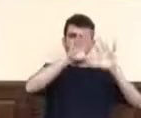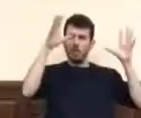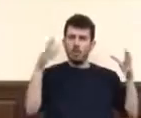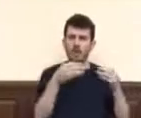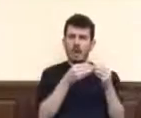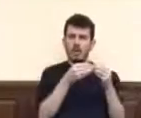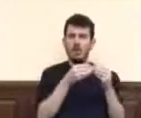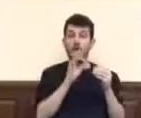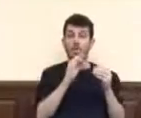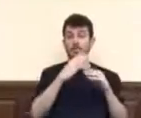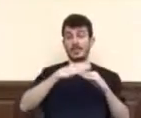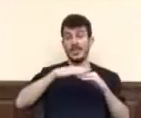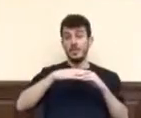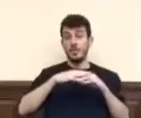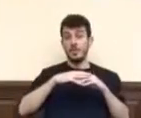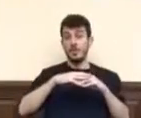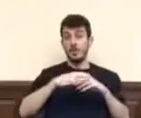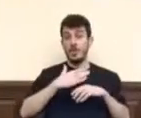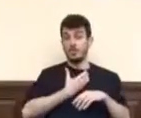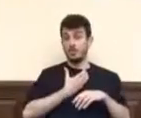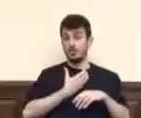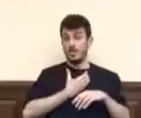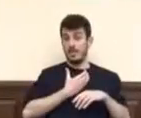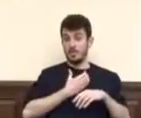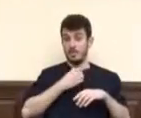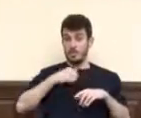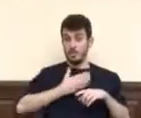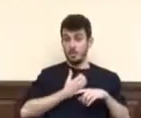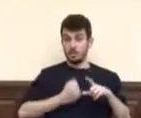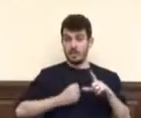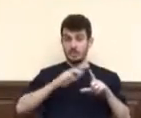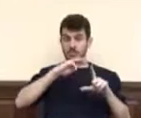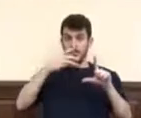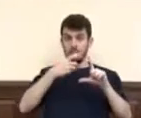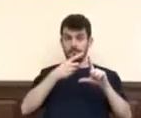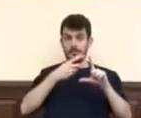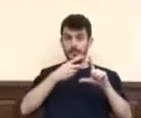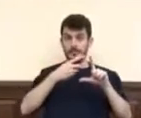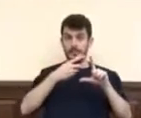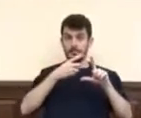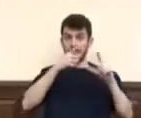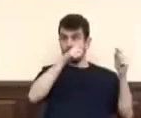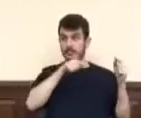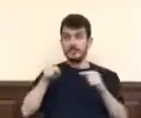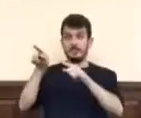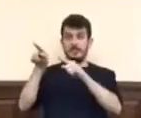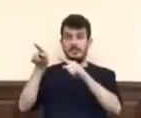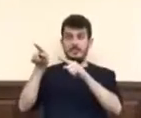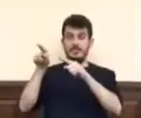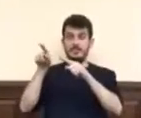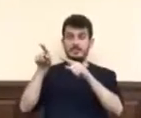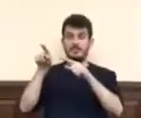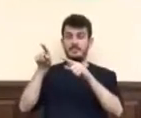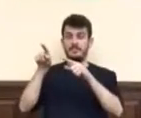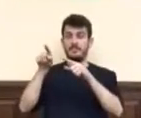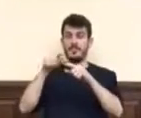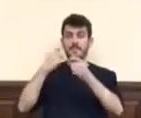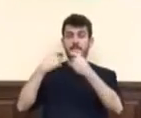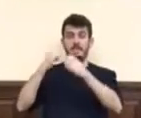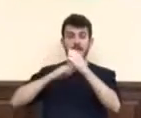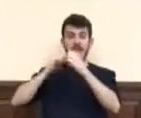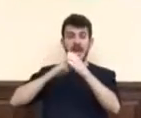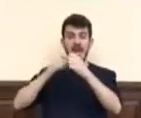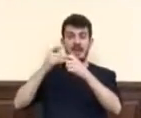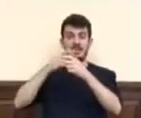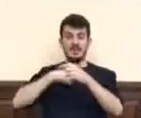que la página web del Ayuntamiento de Móstoles, cuando alguien se interesa por la transición ecológica, pues no le redirija a una página de venta de